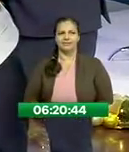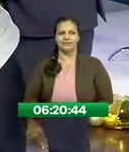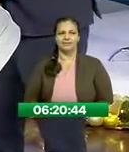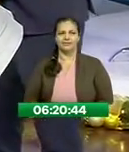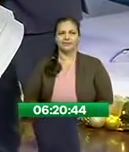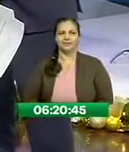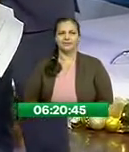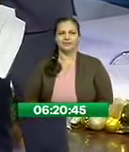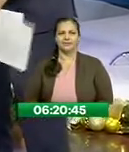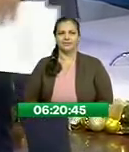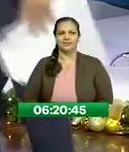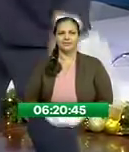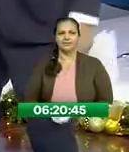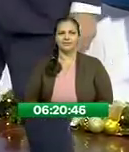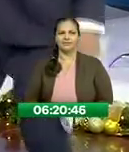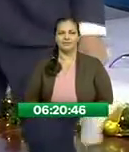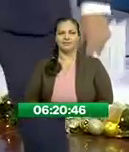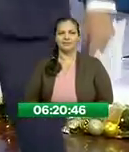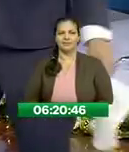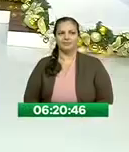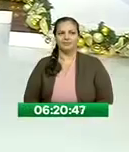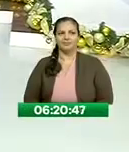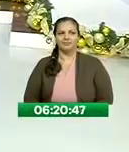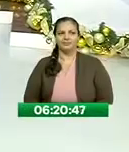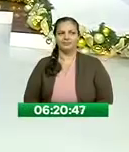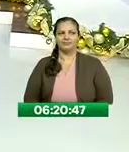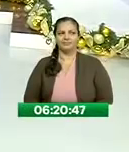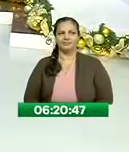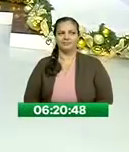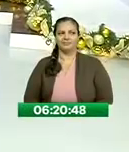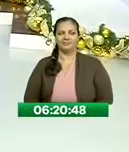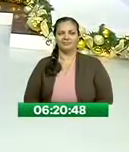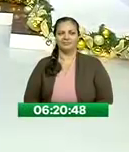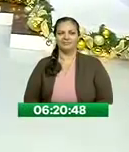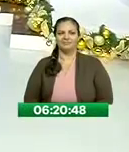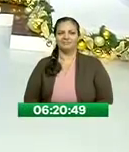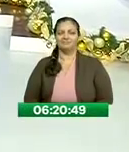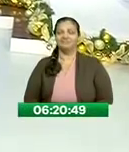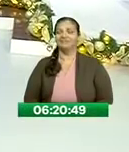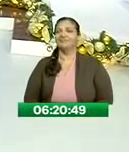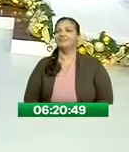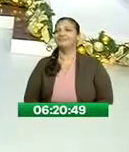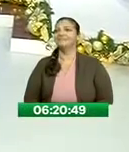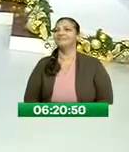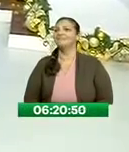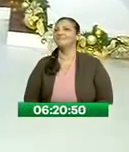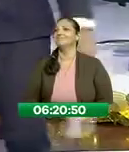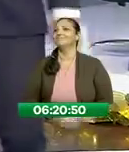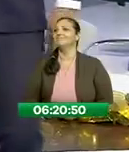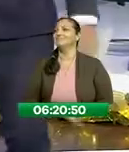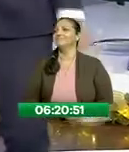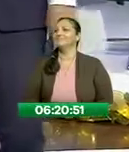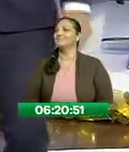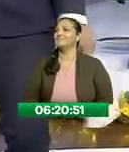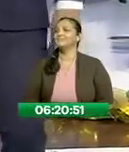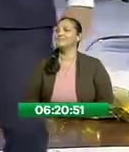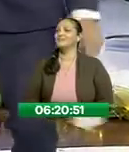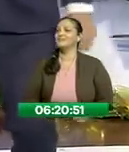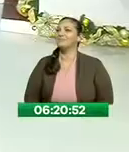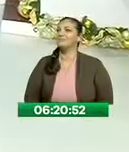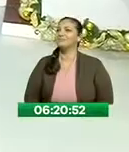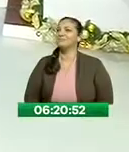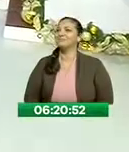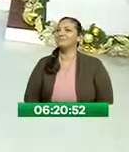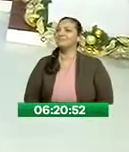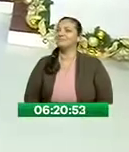Scooby-Doo, pa, pa, yeah, boom, boom, boom, boom, boom, yeah, boom, boom, boom, boom, boom, yeah, boom, boom, boom, boom, boom, boom, boom, boom, boom,